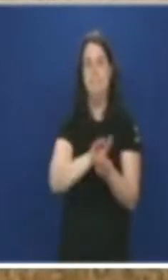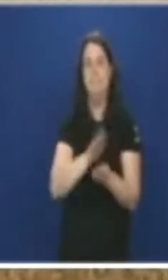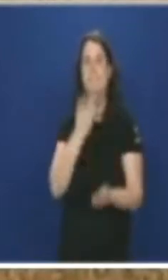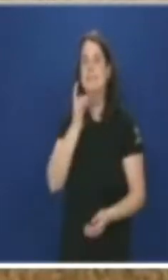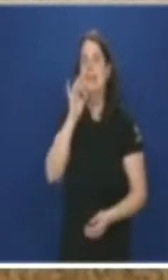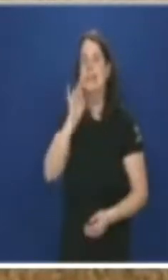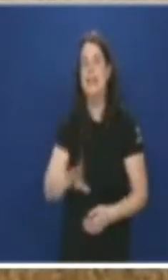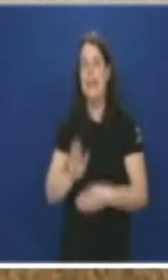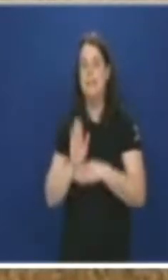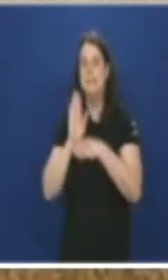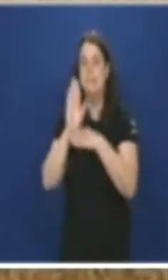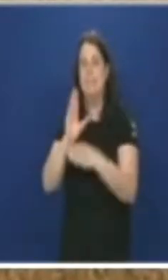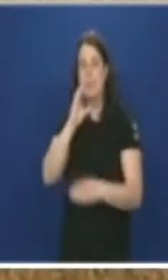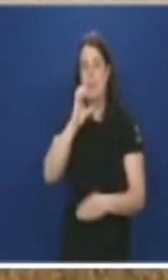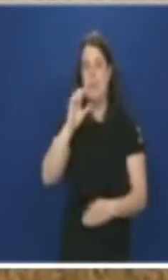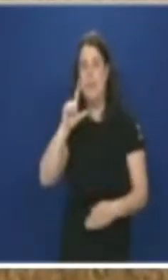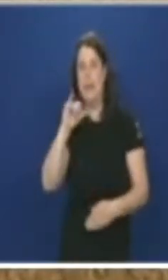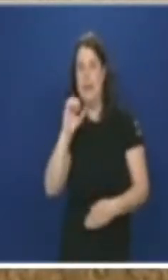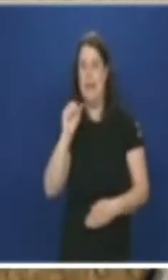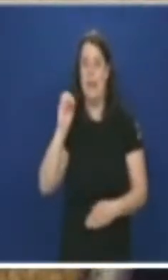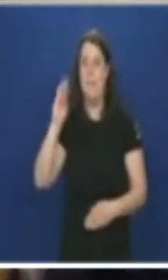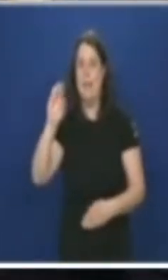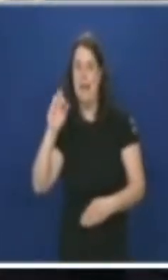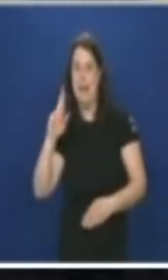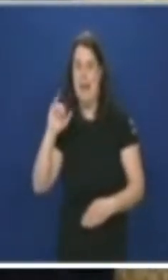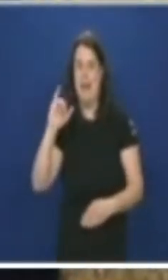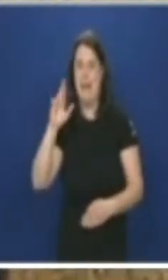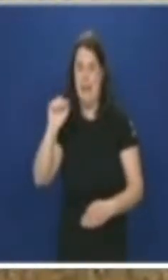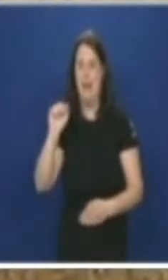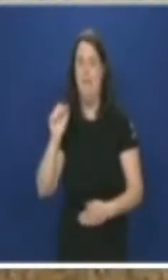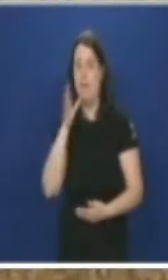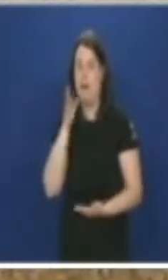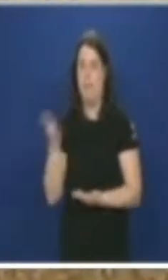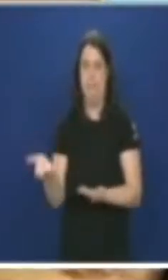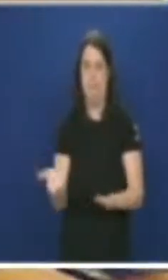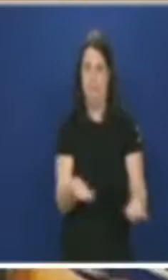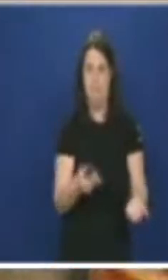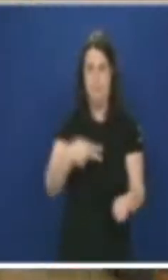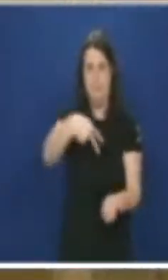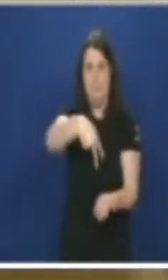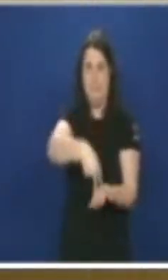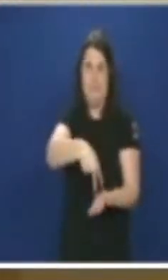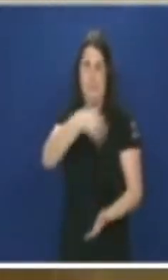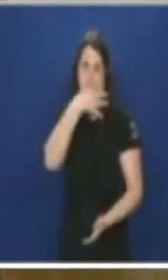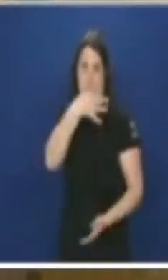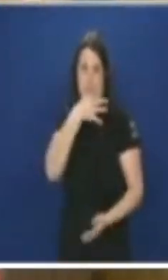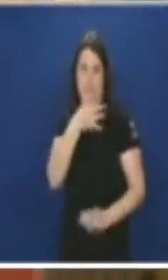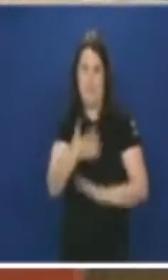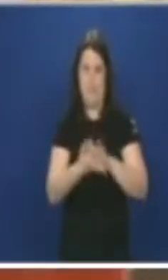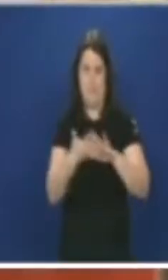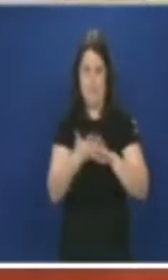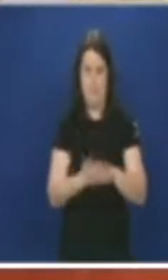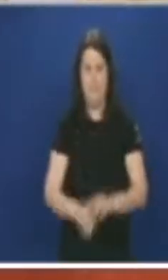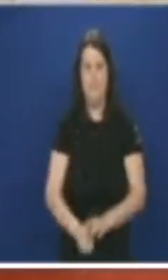representación dona Celia Pereiro Porto, que a continuación vai facer uso da palabra.